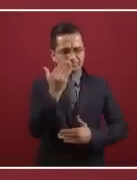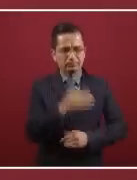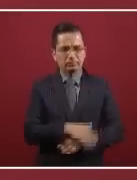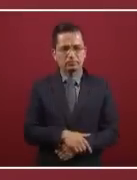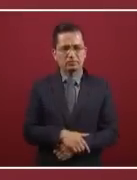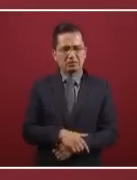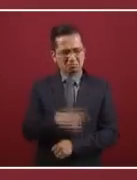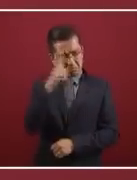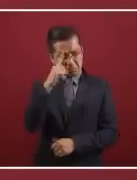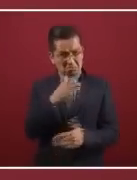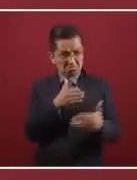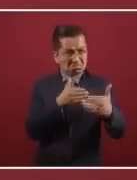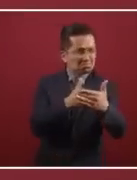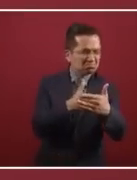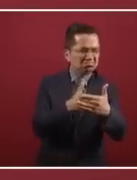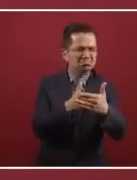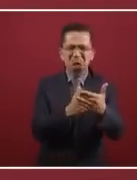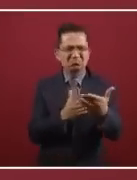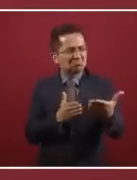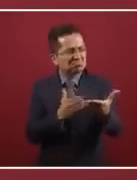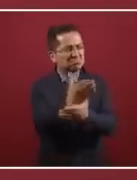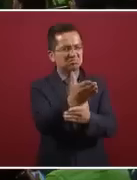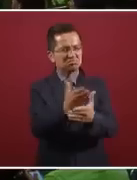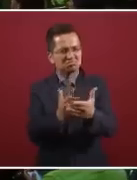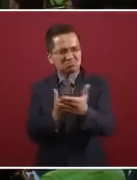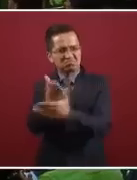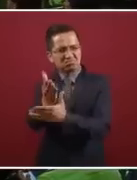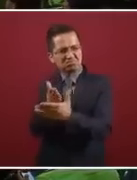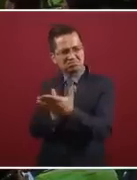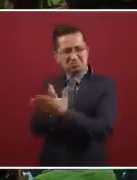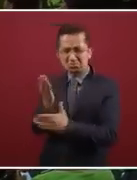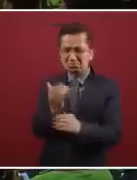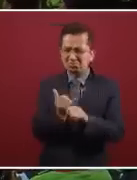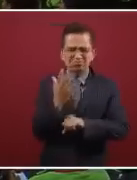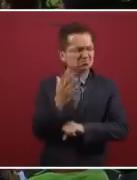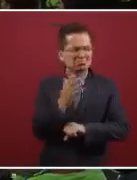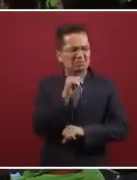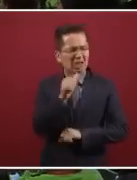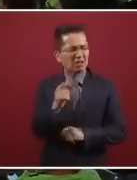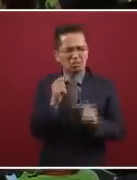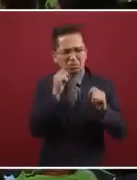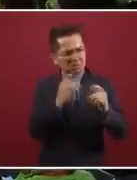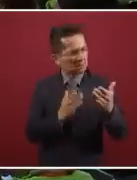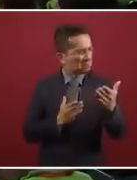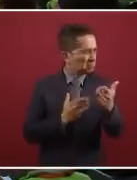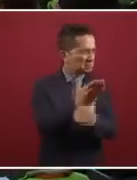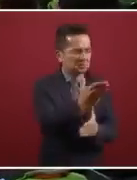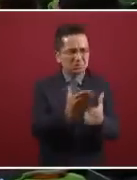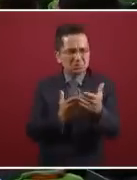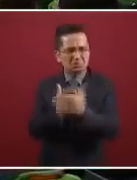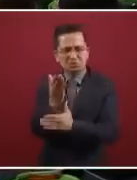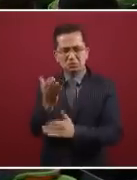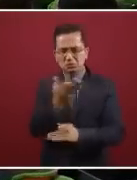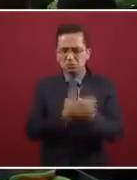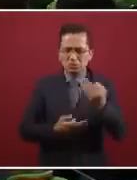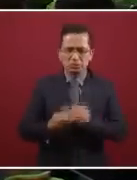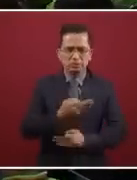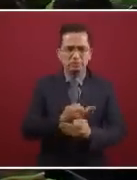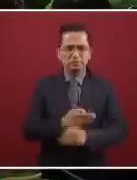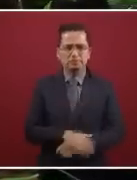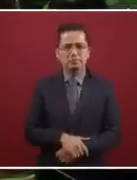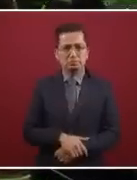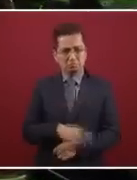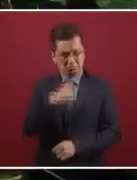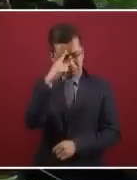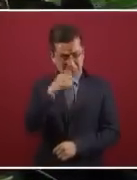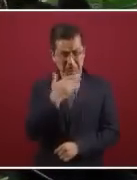ningún obstáculo y brincar todos los obstáculos y enfrentar todas las adversidades y